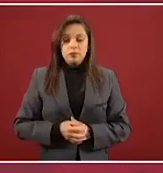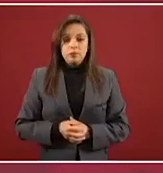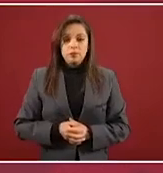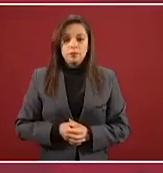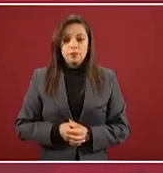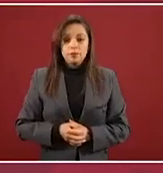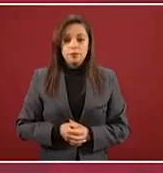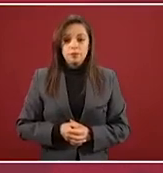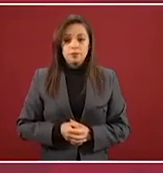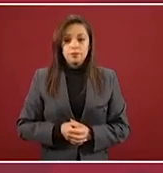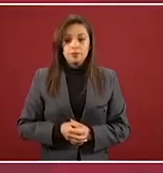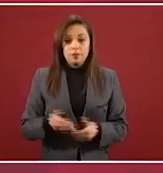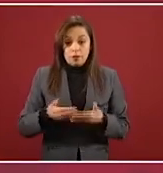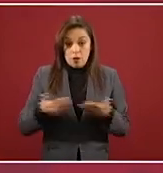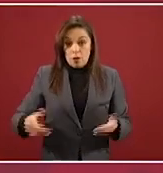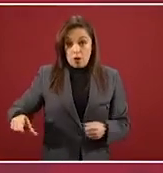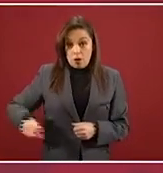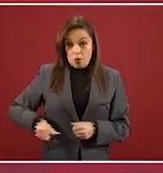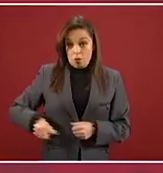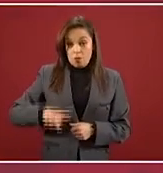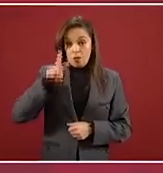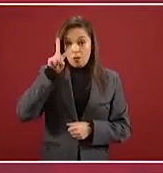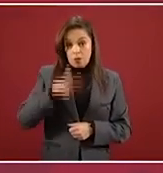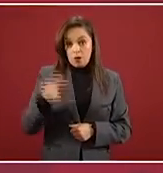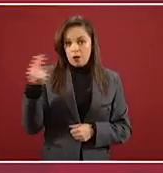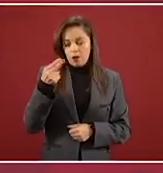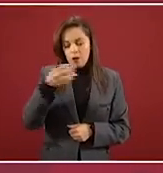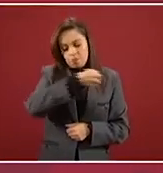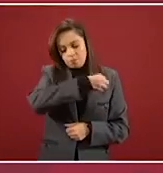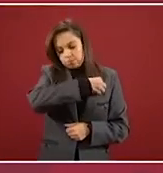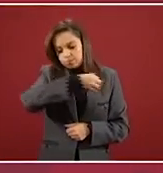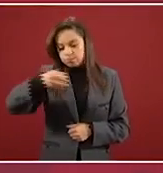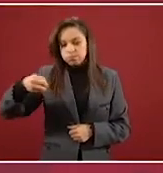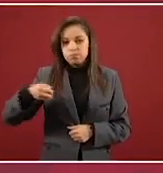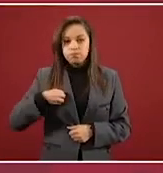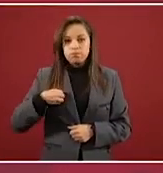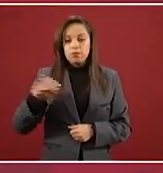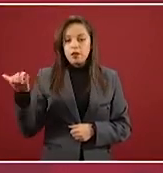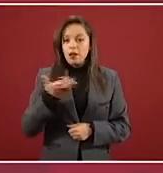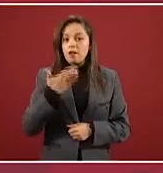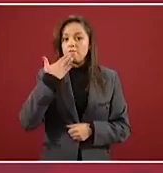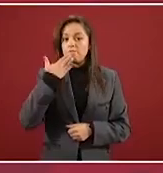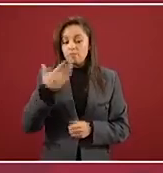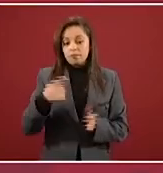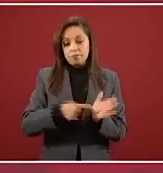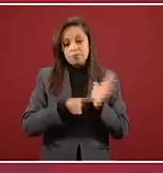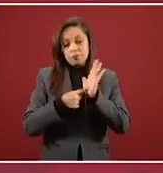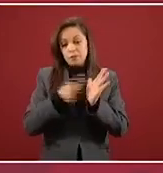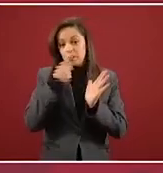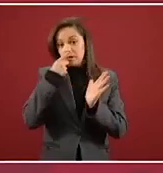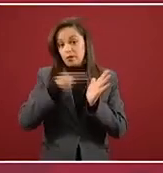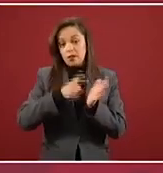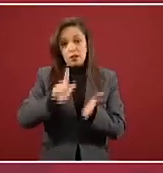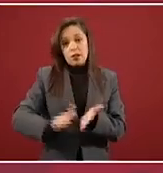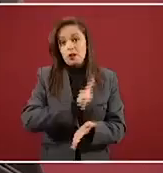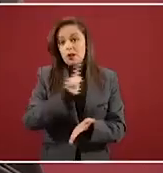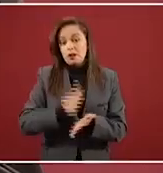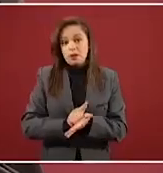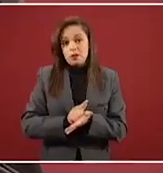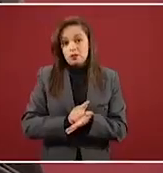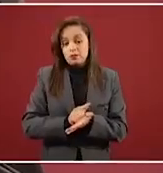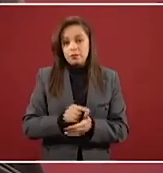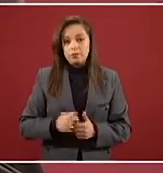está más obligado a cumplir con la ley y